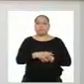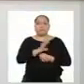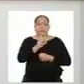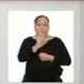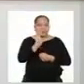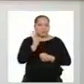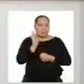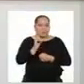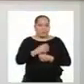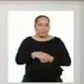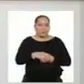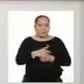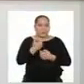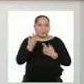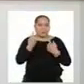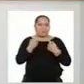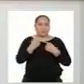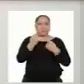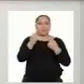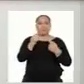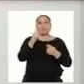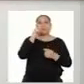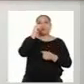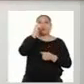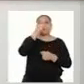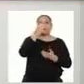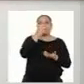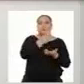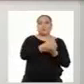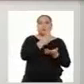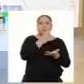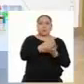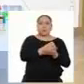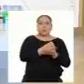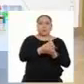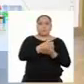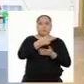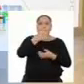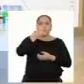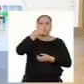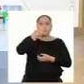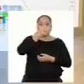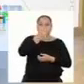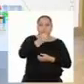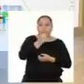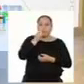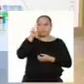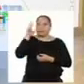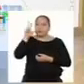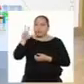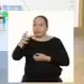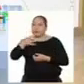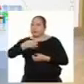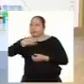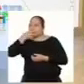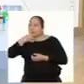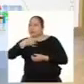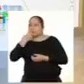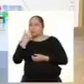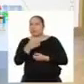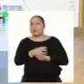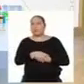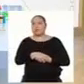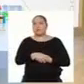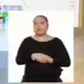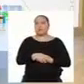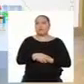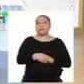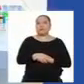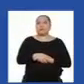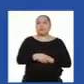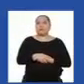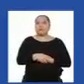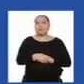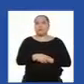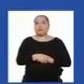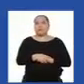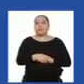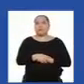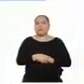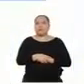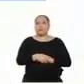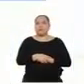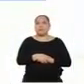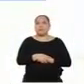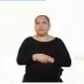A ver... Intenta con una taza de leche y tres manzanas Una taza de leche y tres manzanas